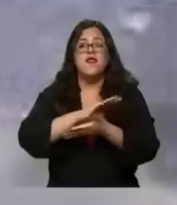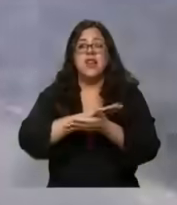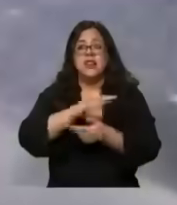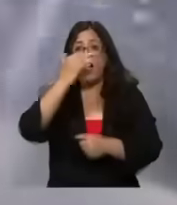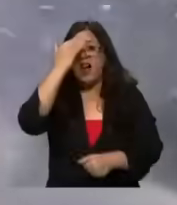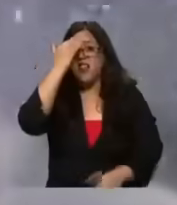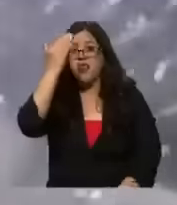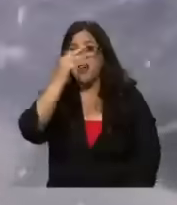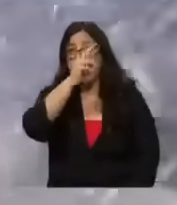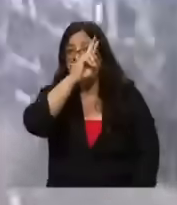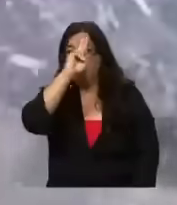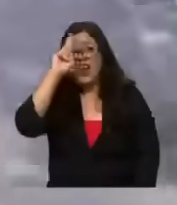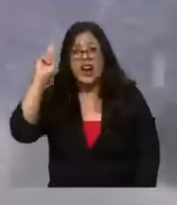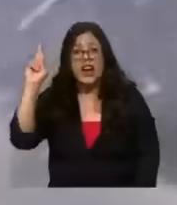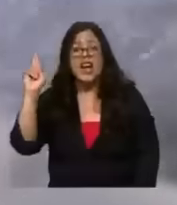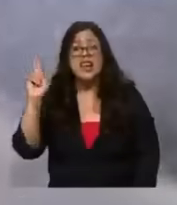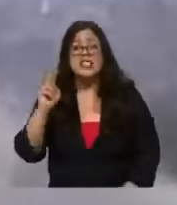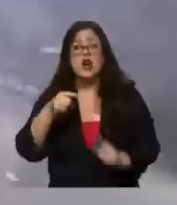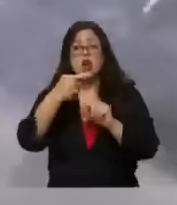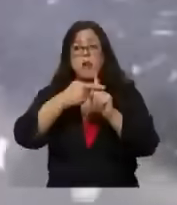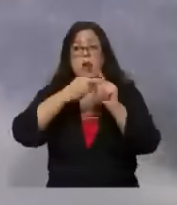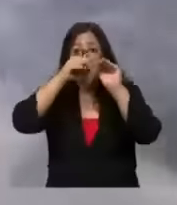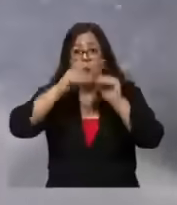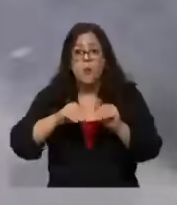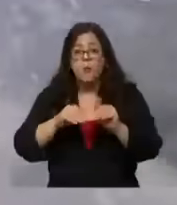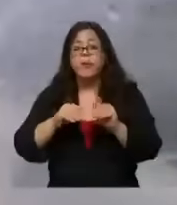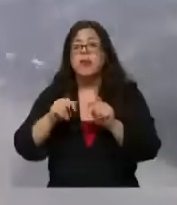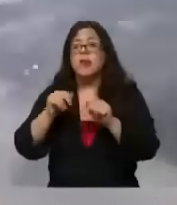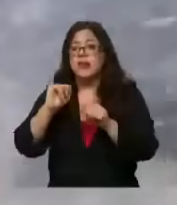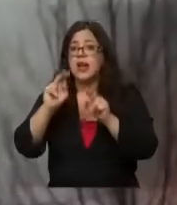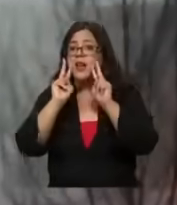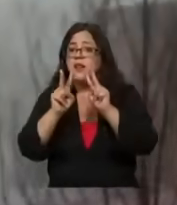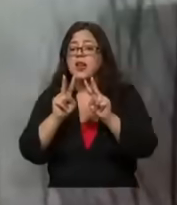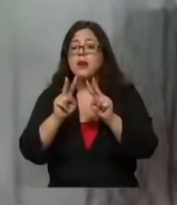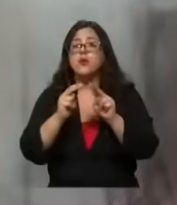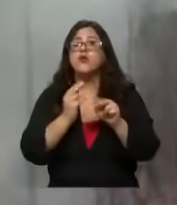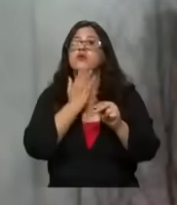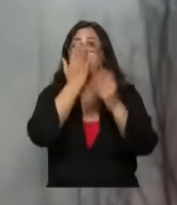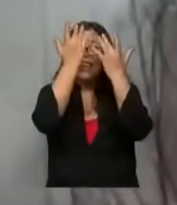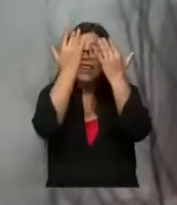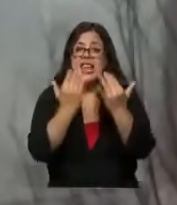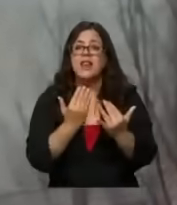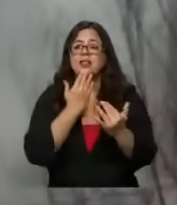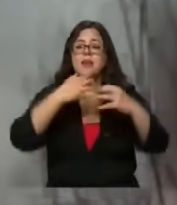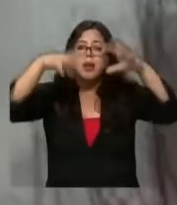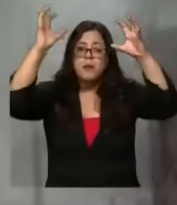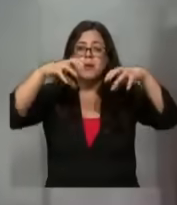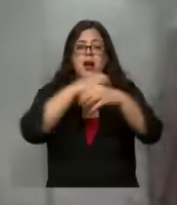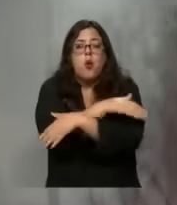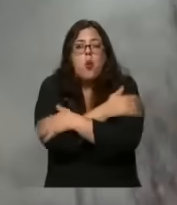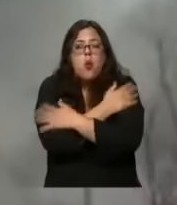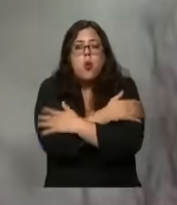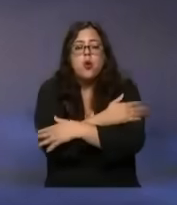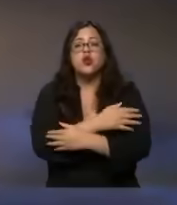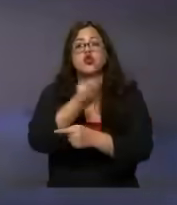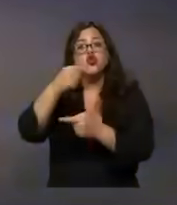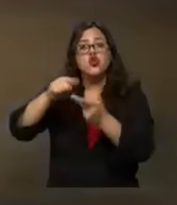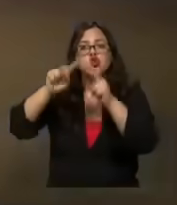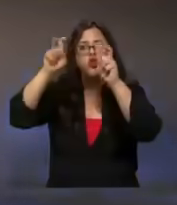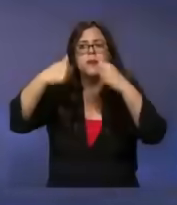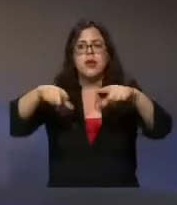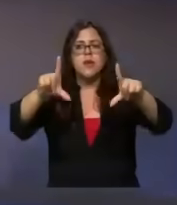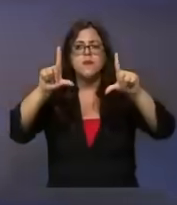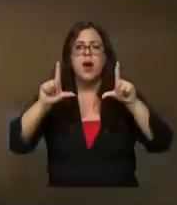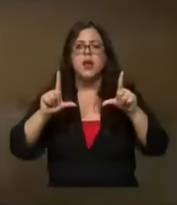bajas temperaturas. Sí, una de las imágenes del día entonces, lo que mostrábamos ahí con la nieve, con las inundaciones en Europa, con el frío extremo. Y otra de las imágenes del día